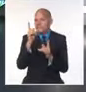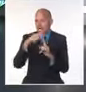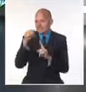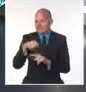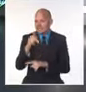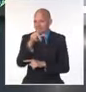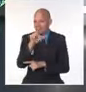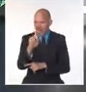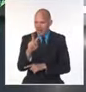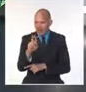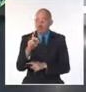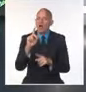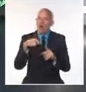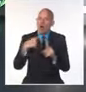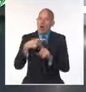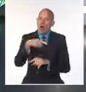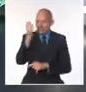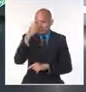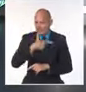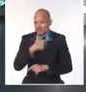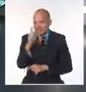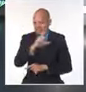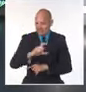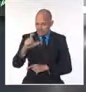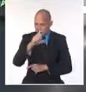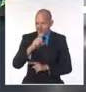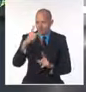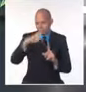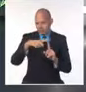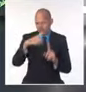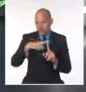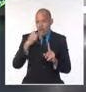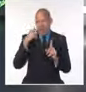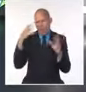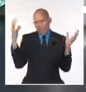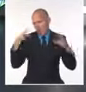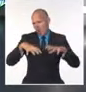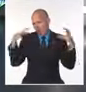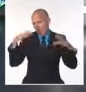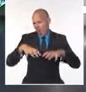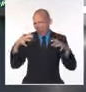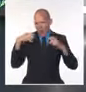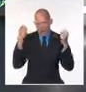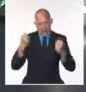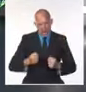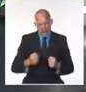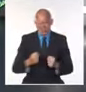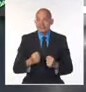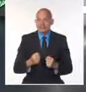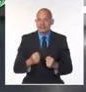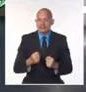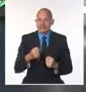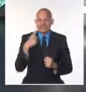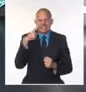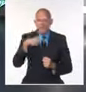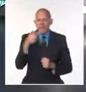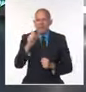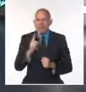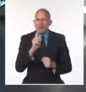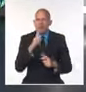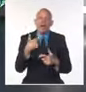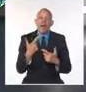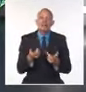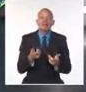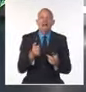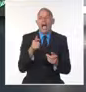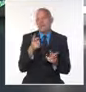Clara Ciego de Ávila camy y en las tunas quiere decir que est tormentas locales severas son clasificadas cuando ocurre